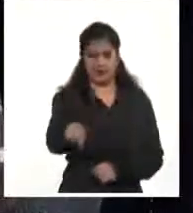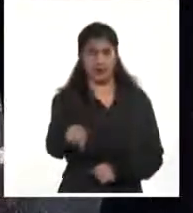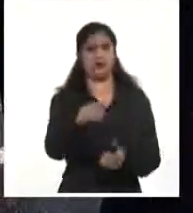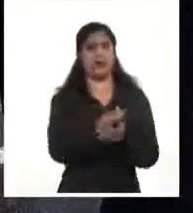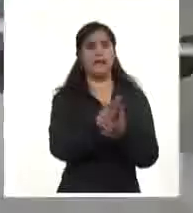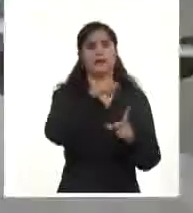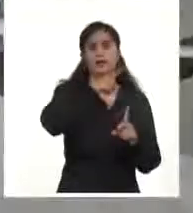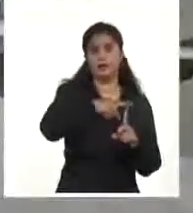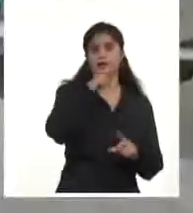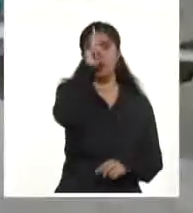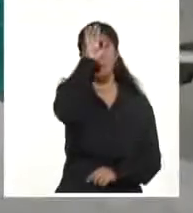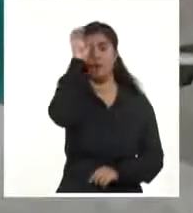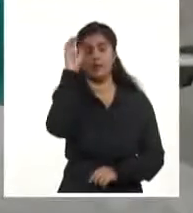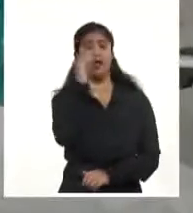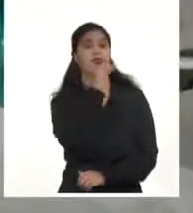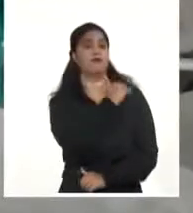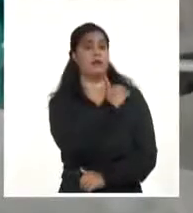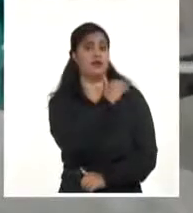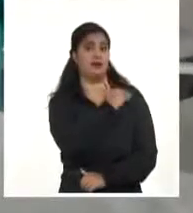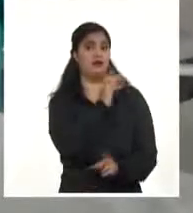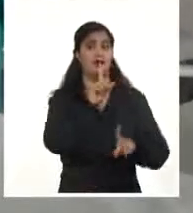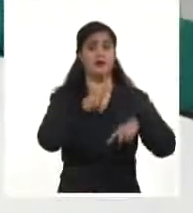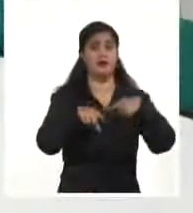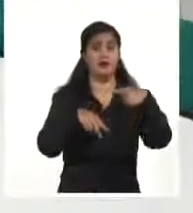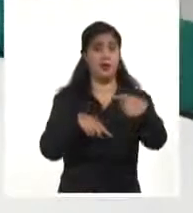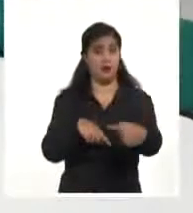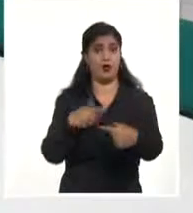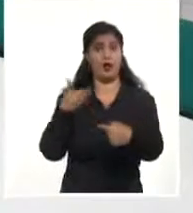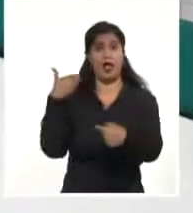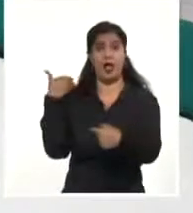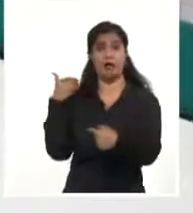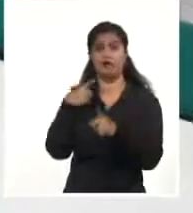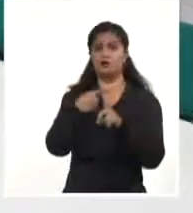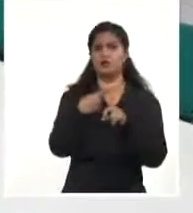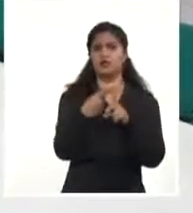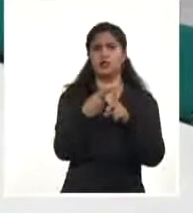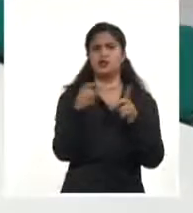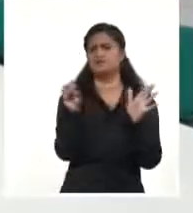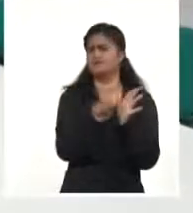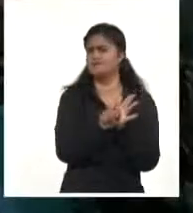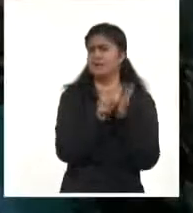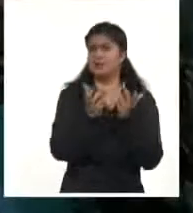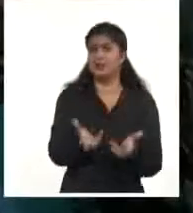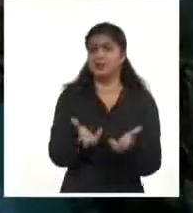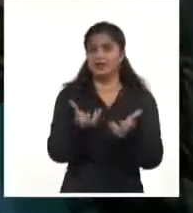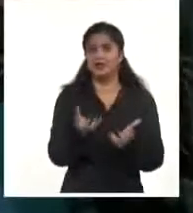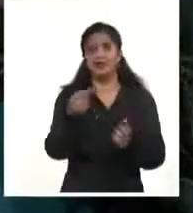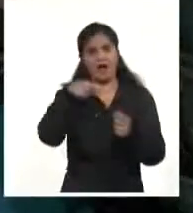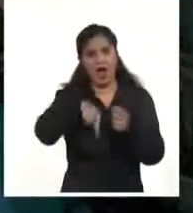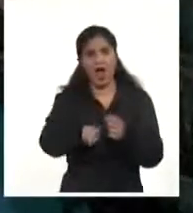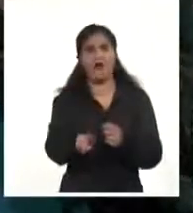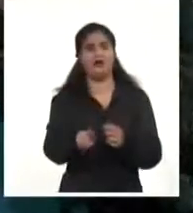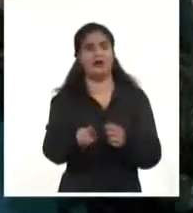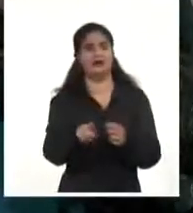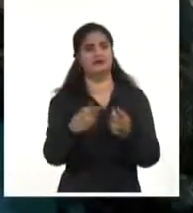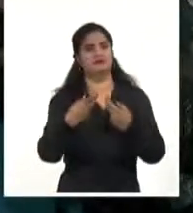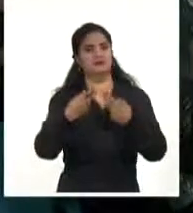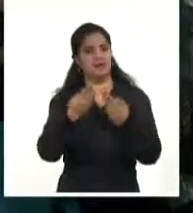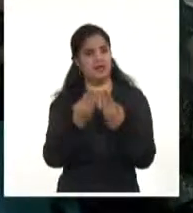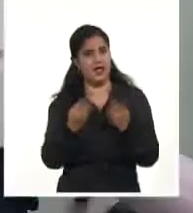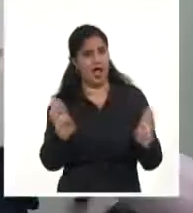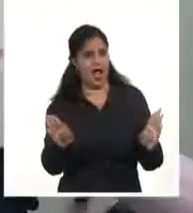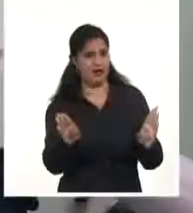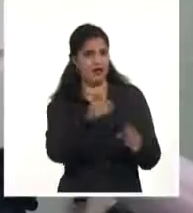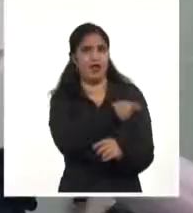de la provincia, después de ver que la tristeza recorría sus pasillos, reabre victorioso las puertas de sus salas y consultas al